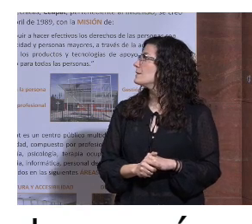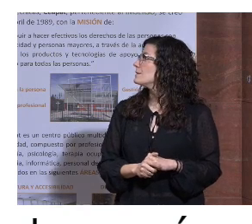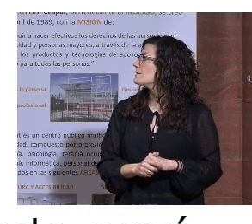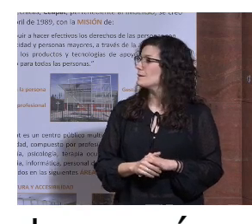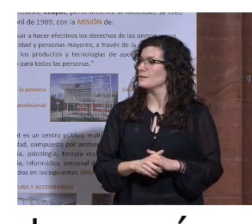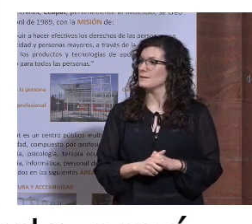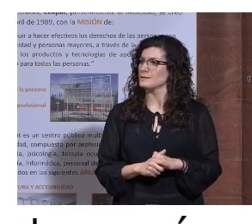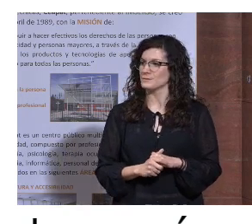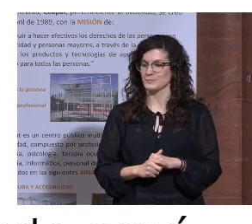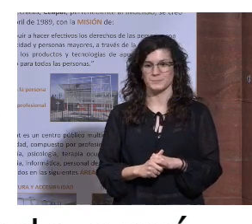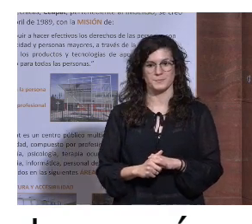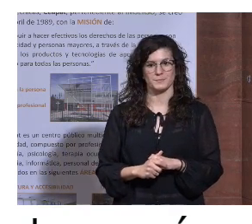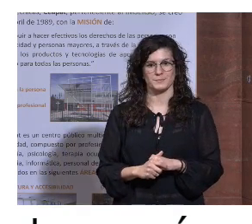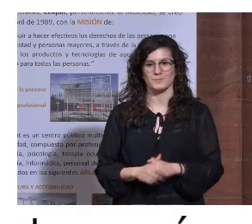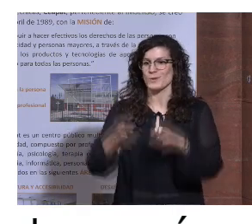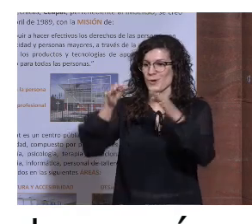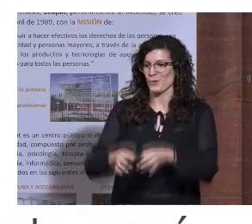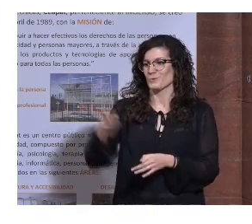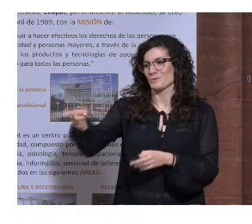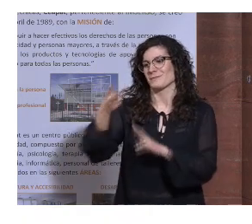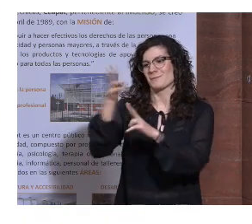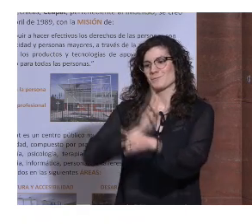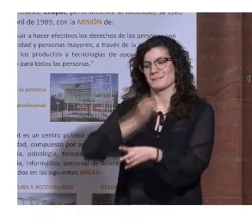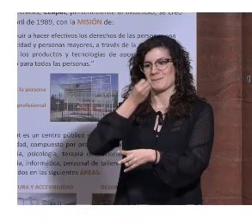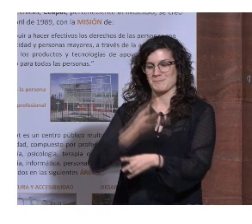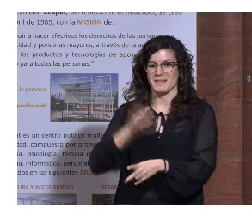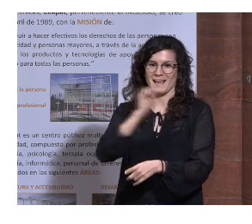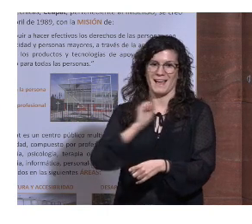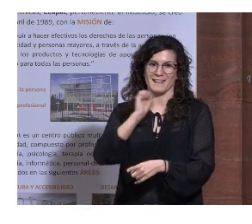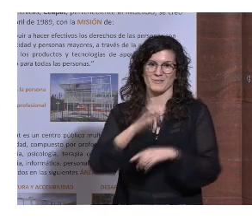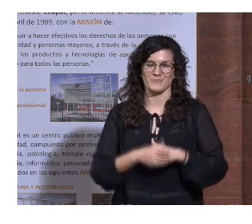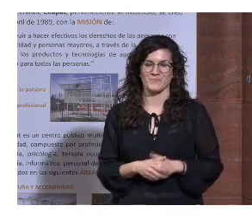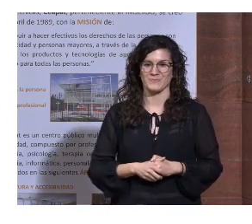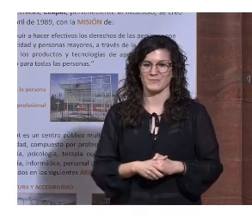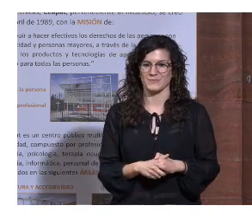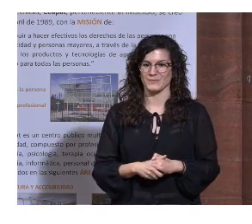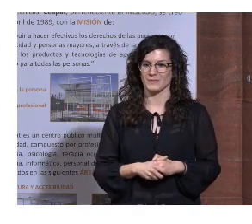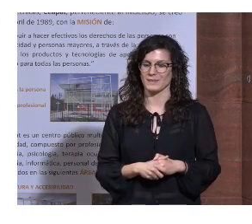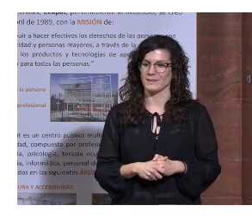Ahora. No, sigue sin verse. Ahora dale a... Justo Pablo lo sabía, si es que me lo enseñó él.